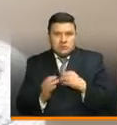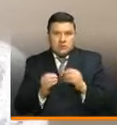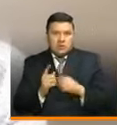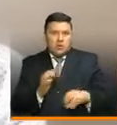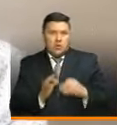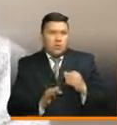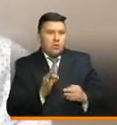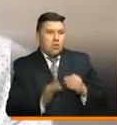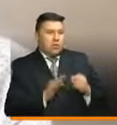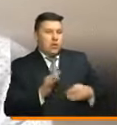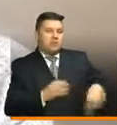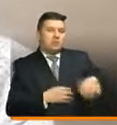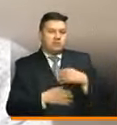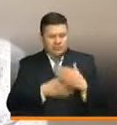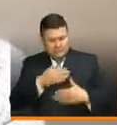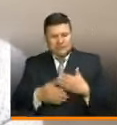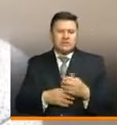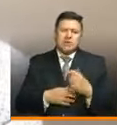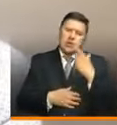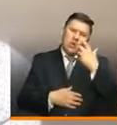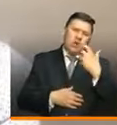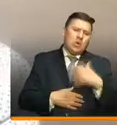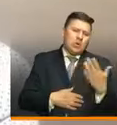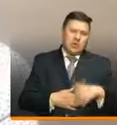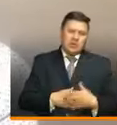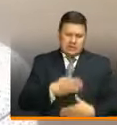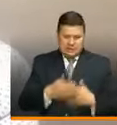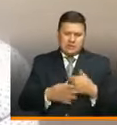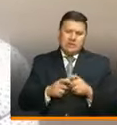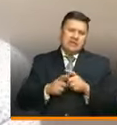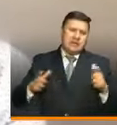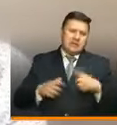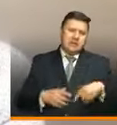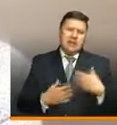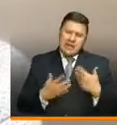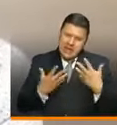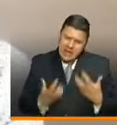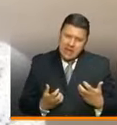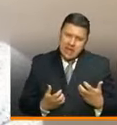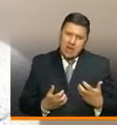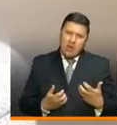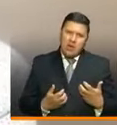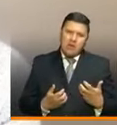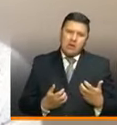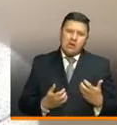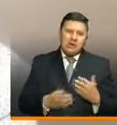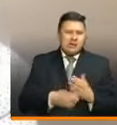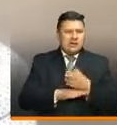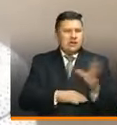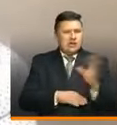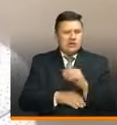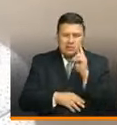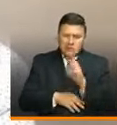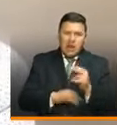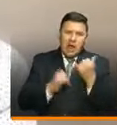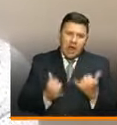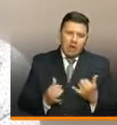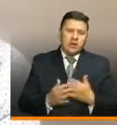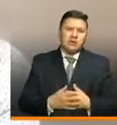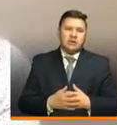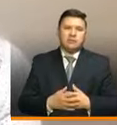todos mucho más. El avance es increíble, el avance es inmenso, pero quería hacerle, digamos, como esta introducción a todo lo que hemos visto hasta